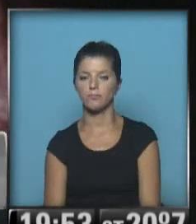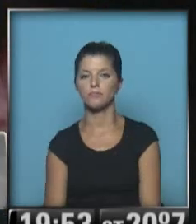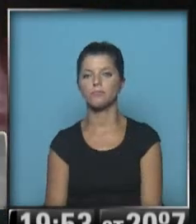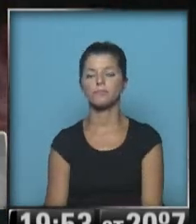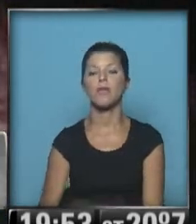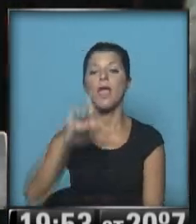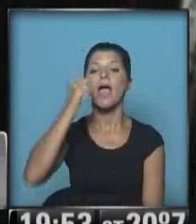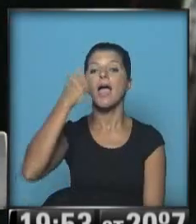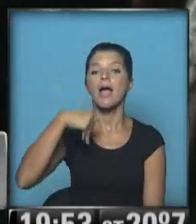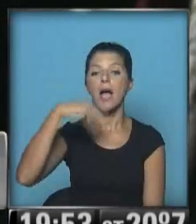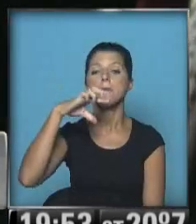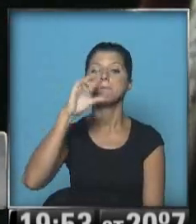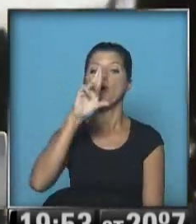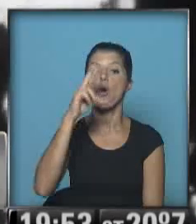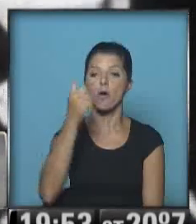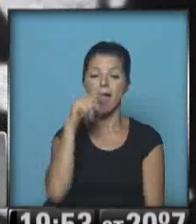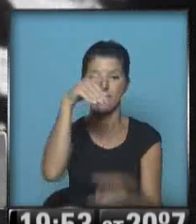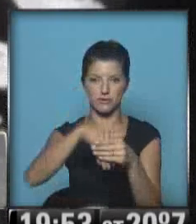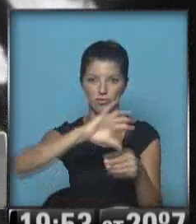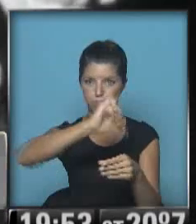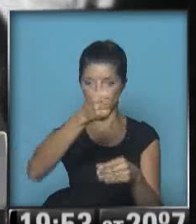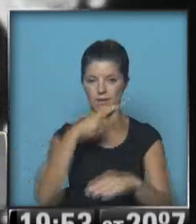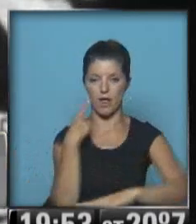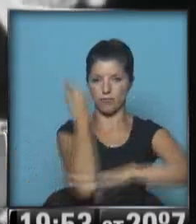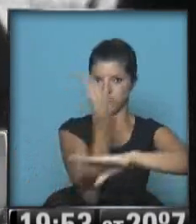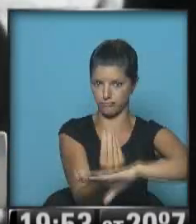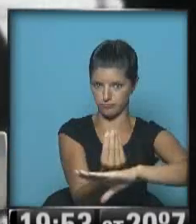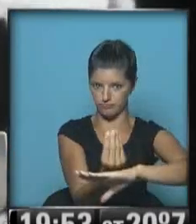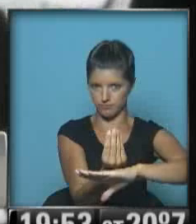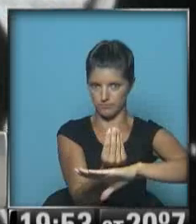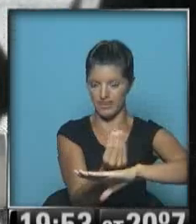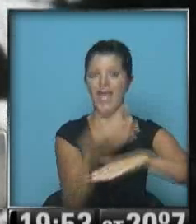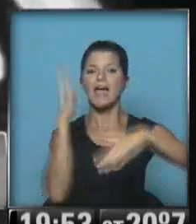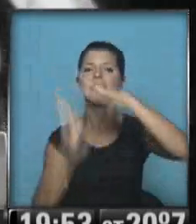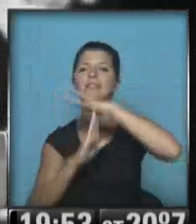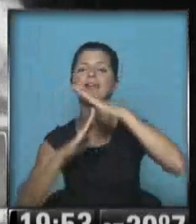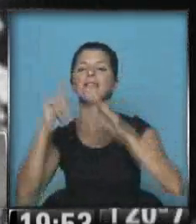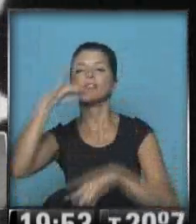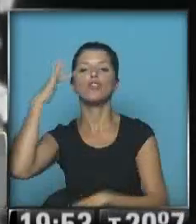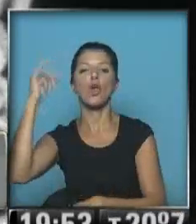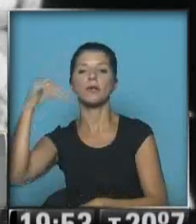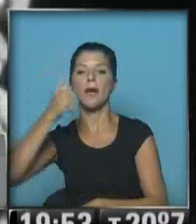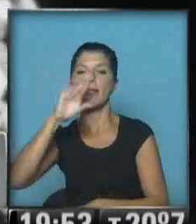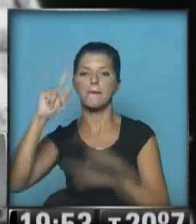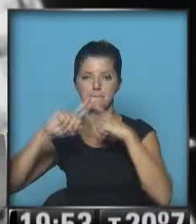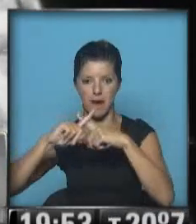candidato por gana las elecciones y toma el poder rodeado de los líderes marxistas del